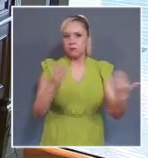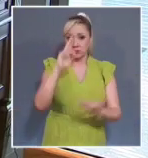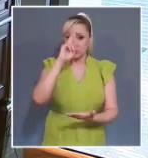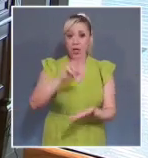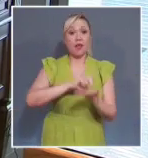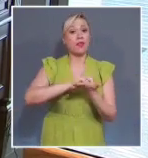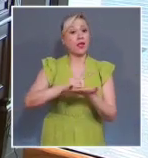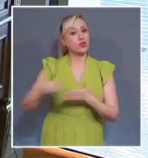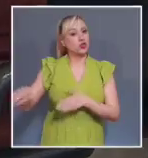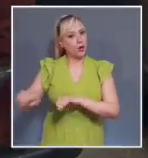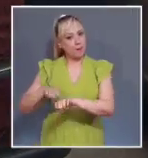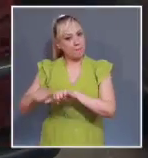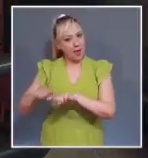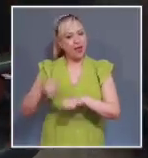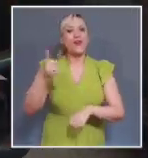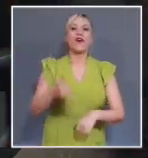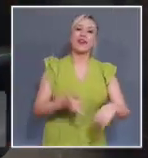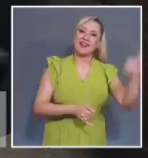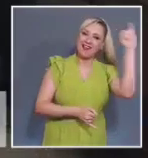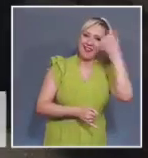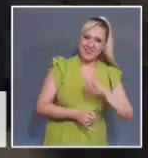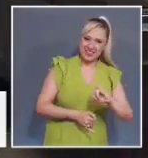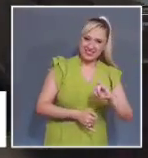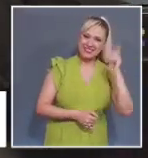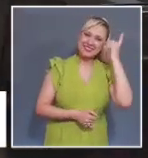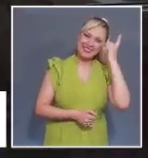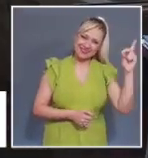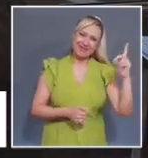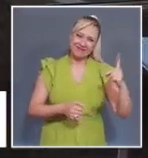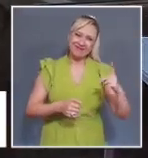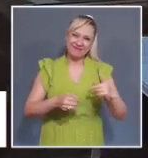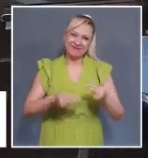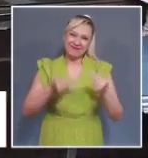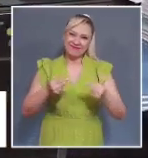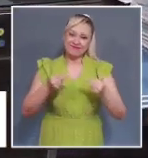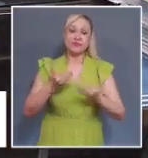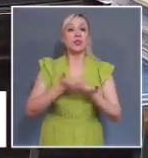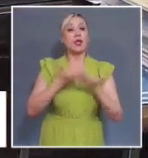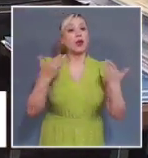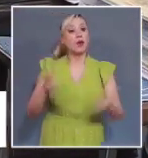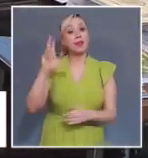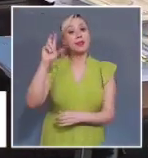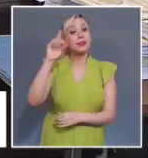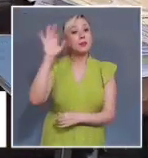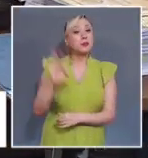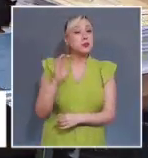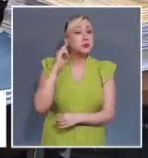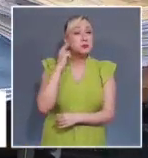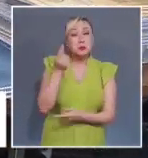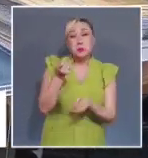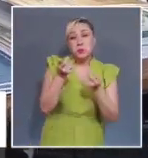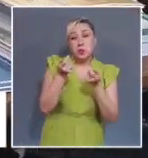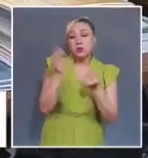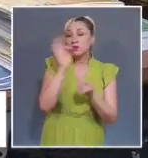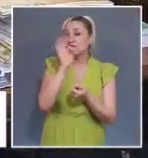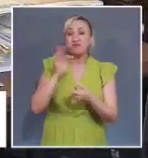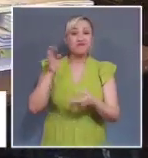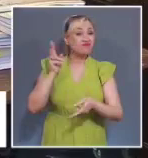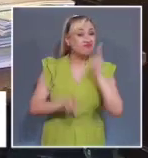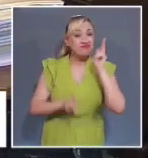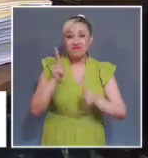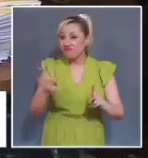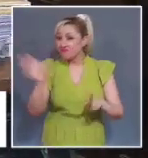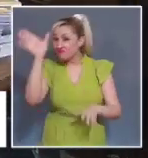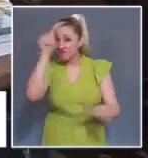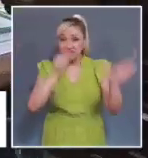y patrones. Actualmente, solo el 30% de los conflictos laborales que no se resuelven en la etapa de conciliación llegan